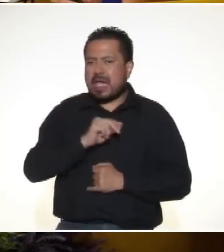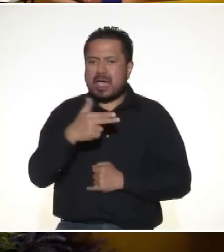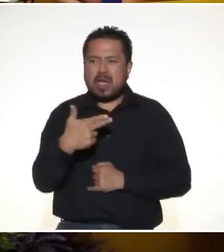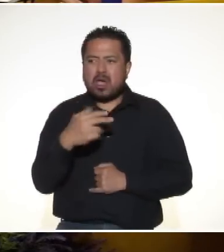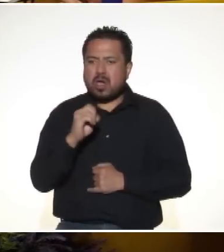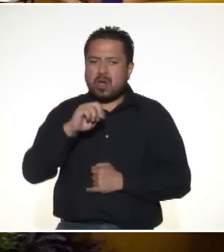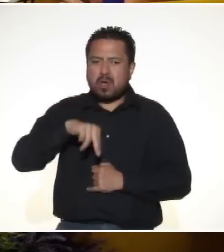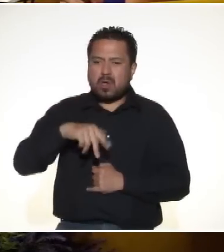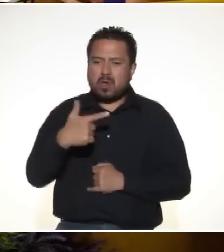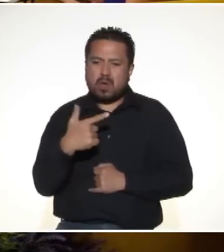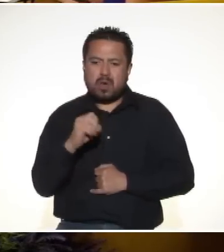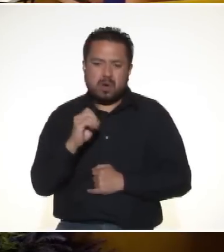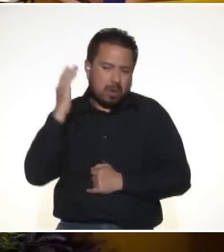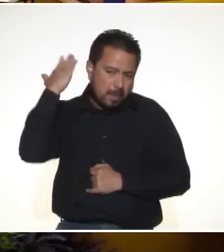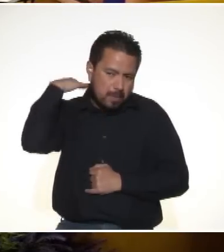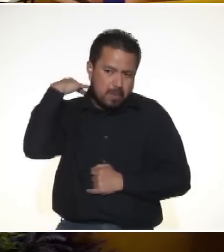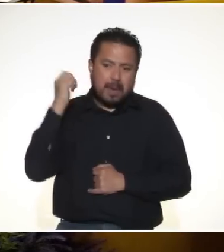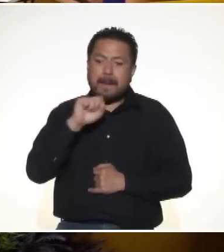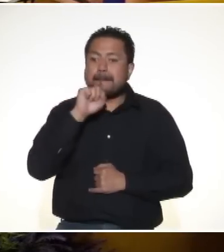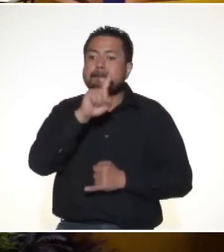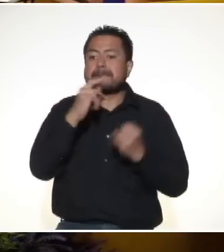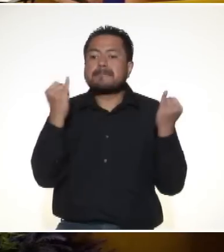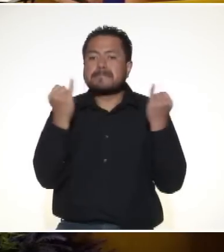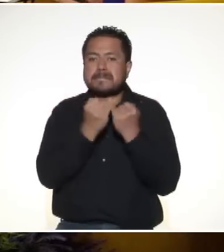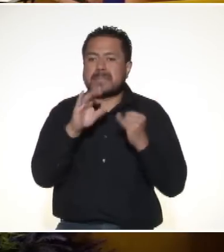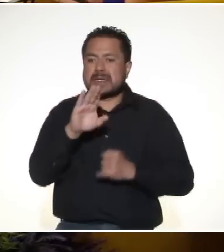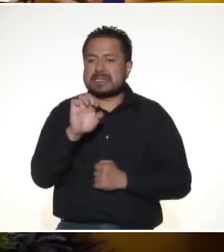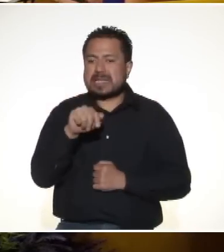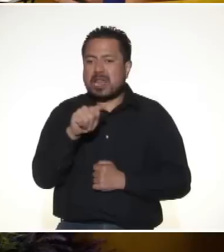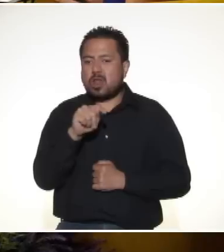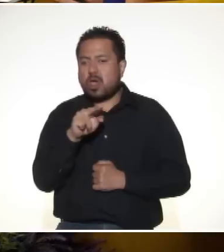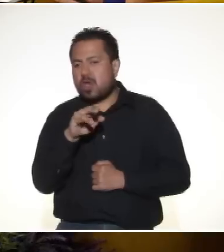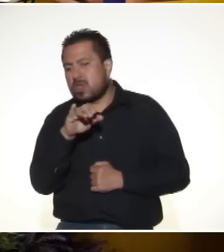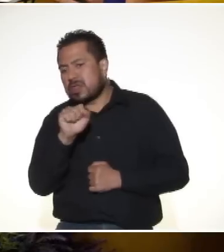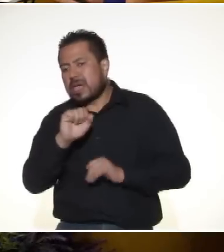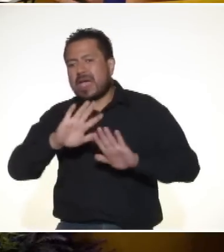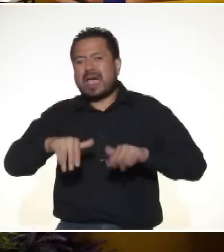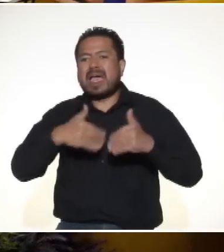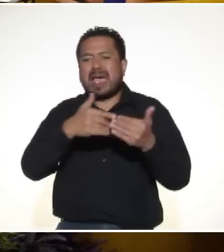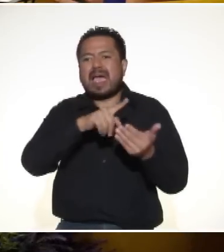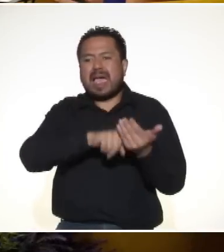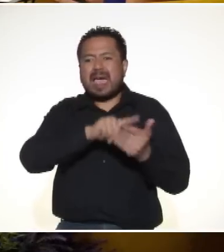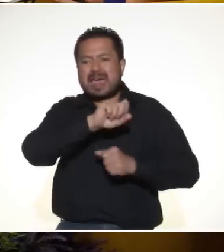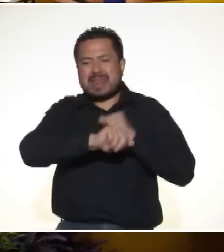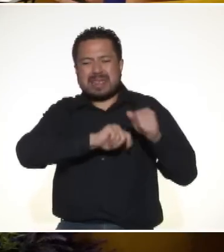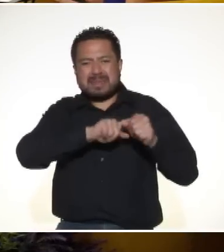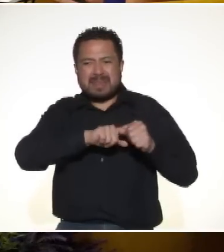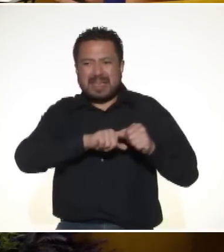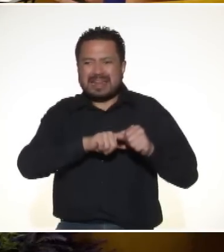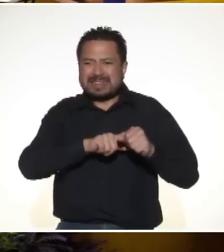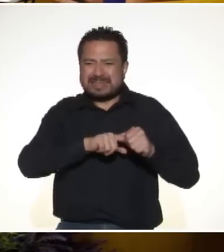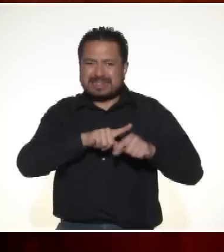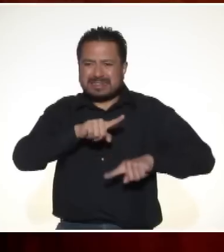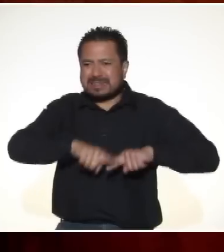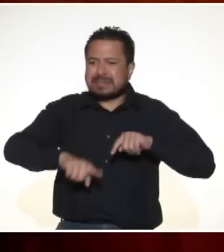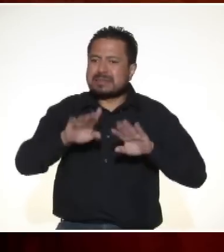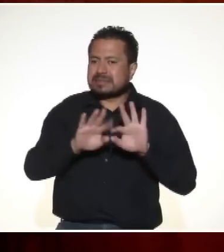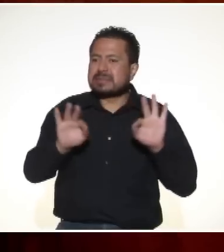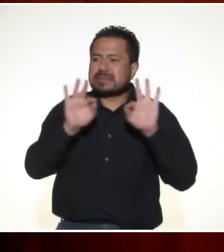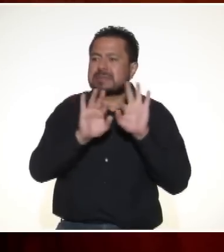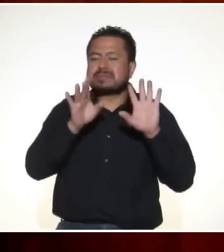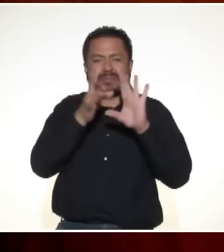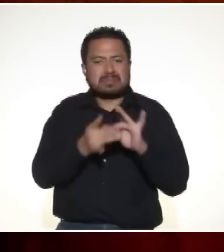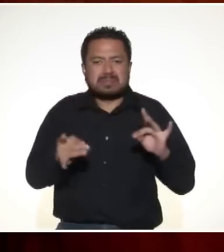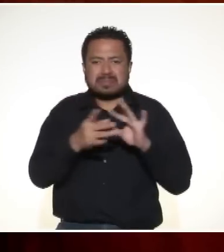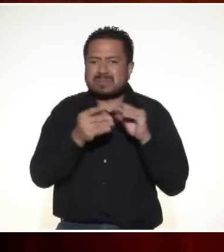pulmones. Así es. Y yo creo que también en caso de los cenotes, fuera del tema de los animales venenosos, súper importante mencionar también que hay